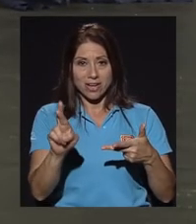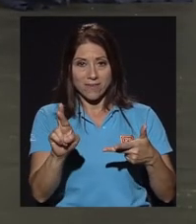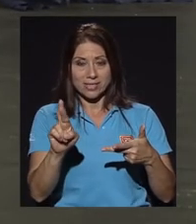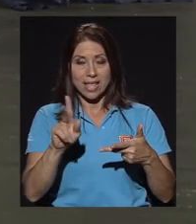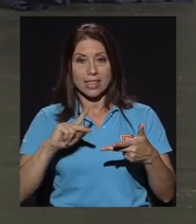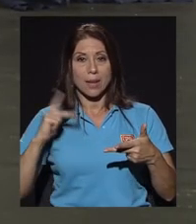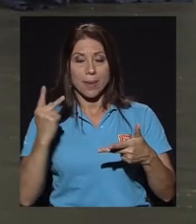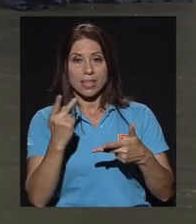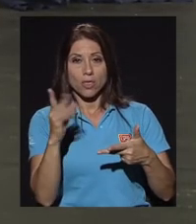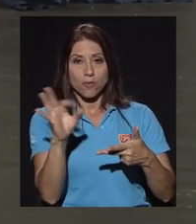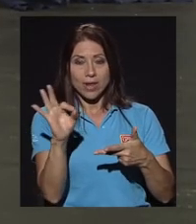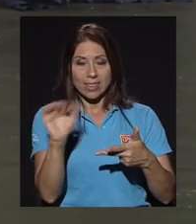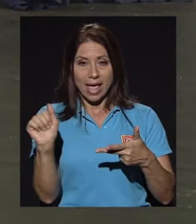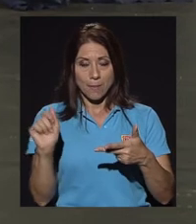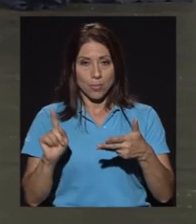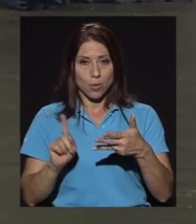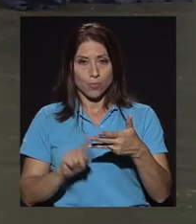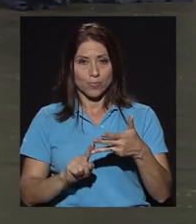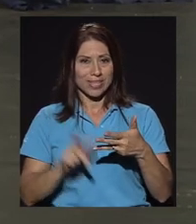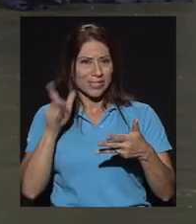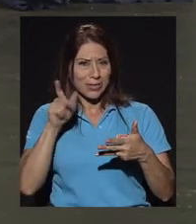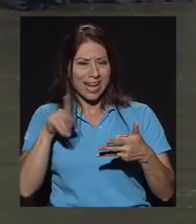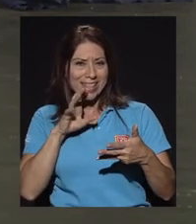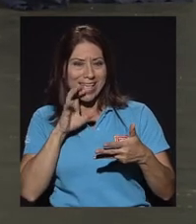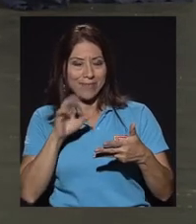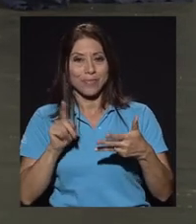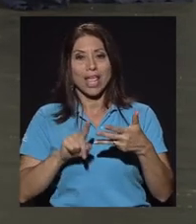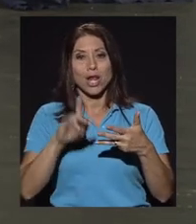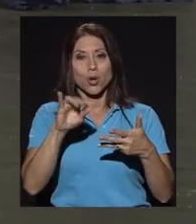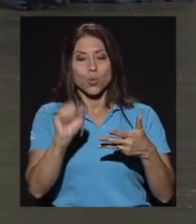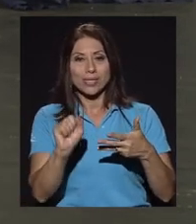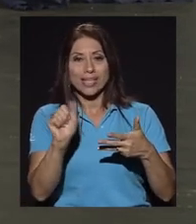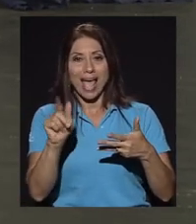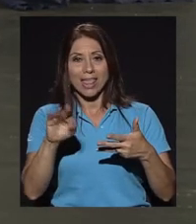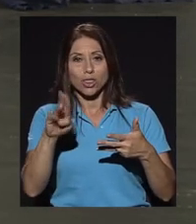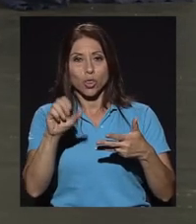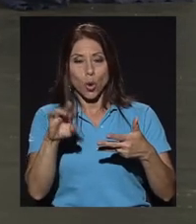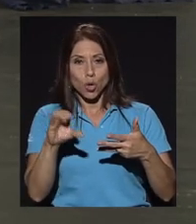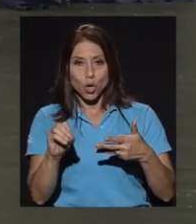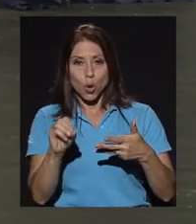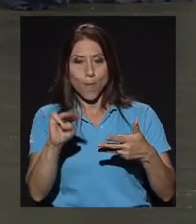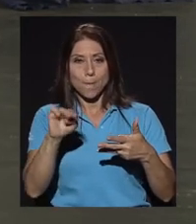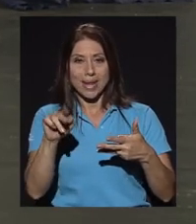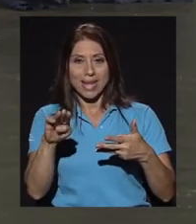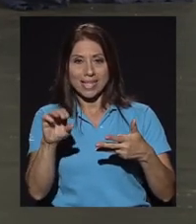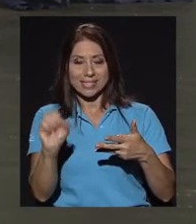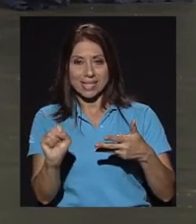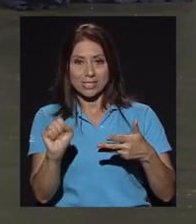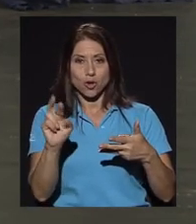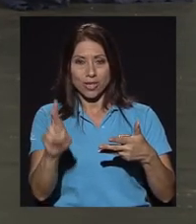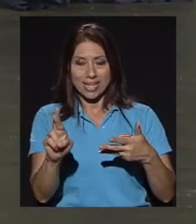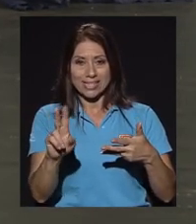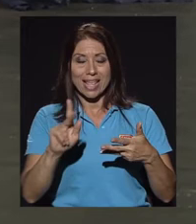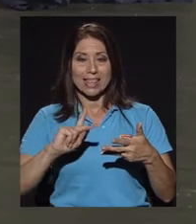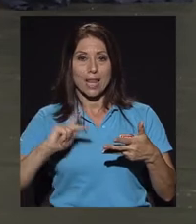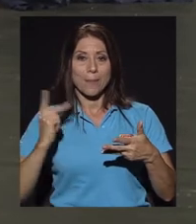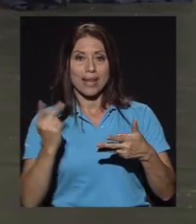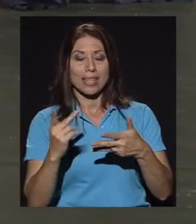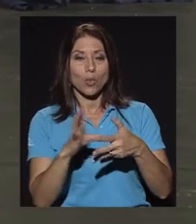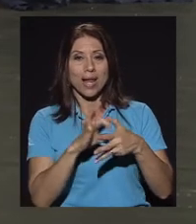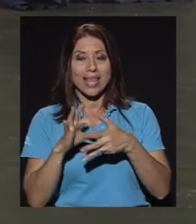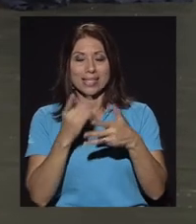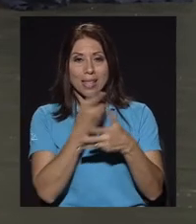Partido Frente Amplio y a don Luis Antonio Meneses Rodríguez del Partido Alianza Demócrata Cristiana.